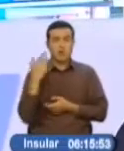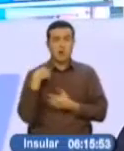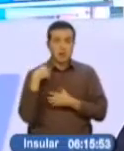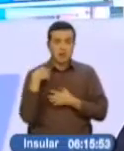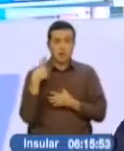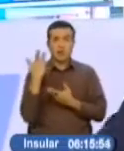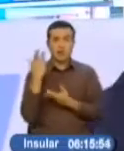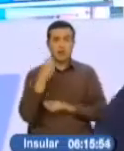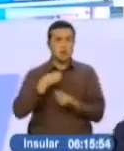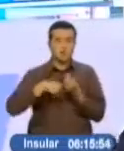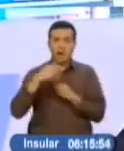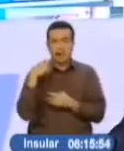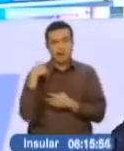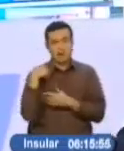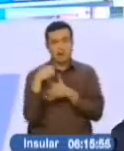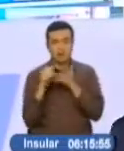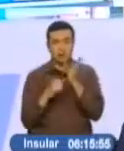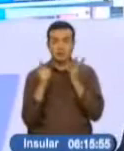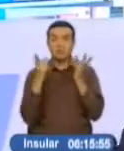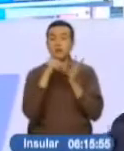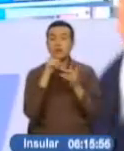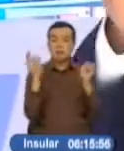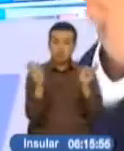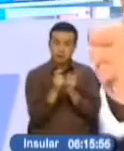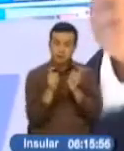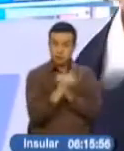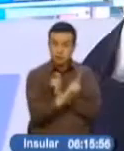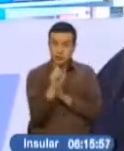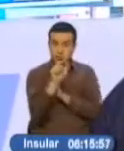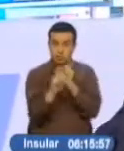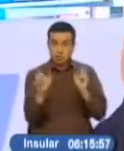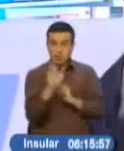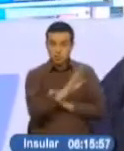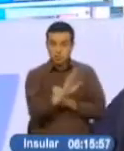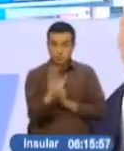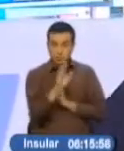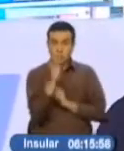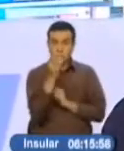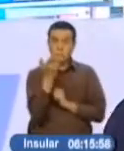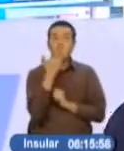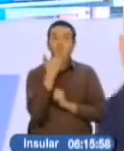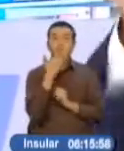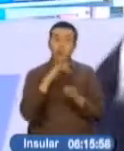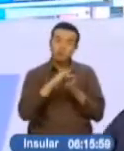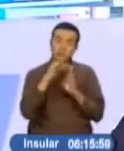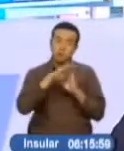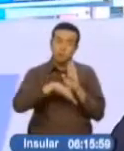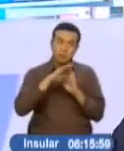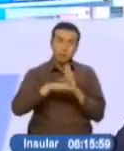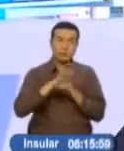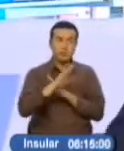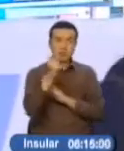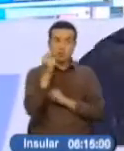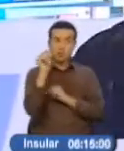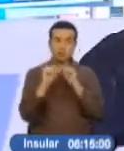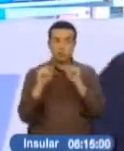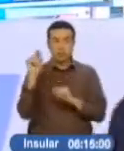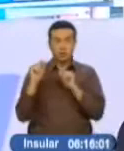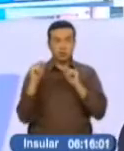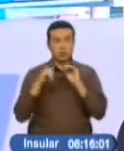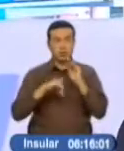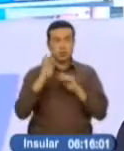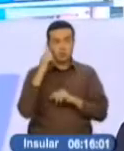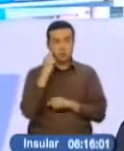garantías, retrogarantías a los pequeños, a los medianos productores, precisamente para reducir, para mitigar el riesgo, para reducir los costos y permitir